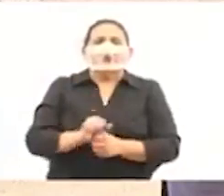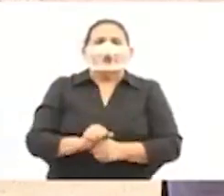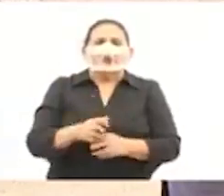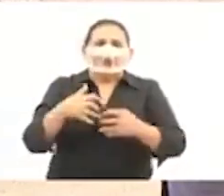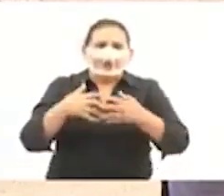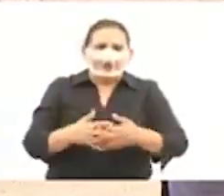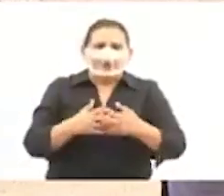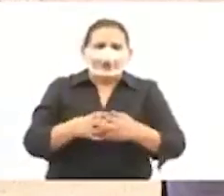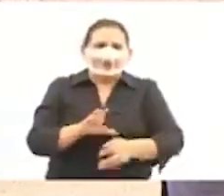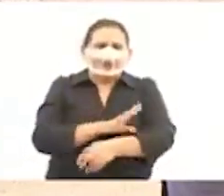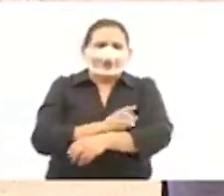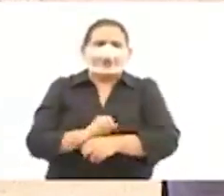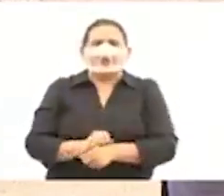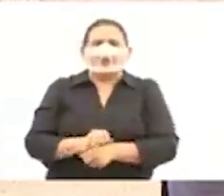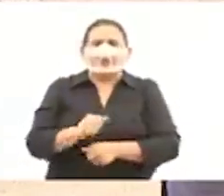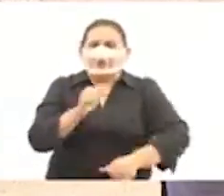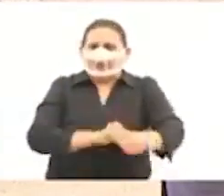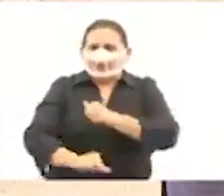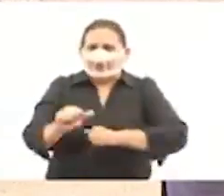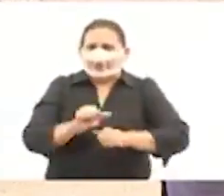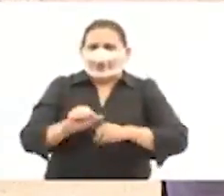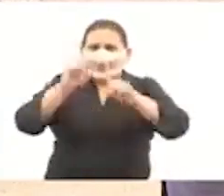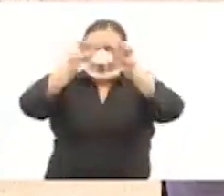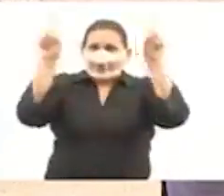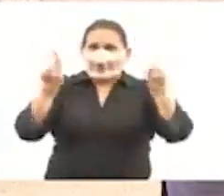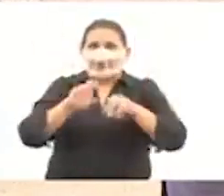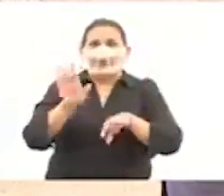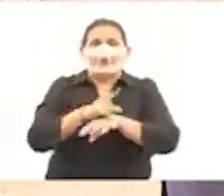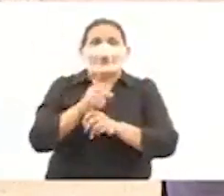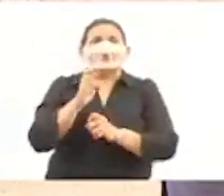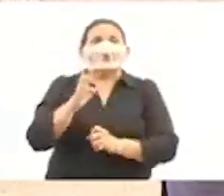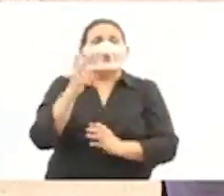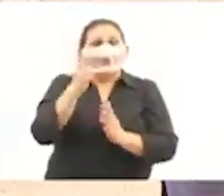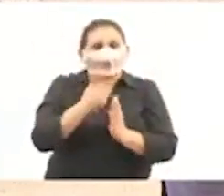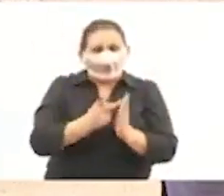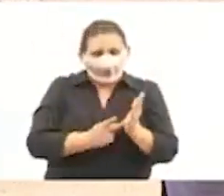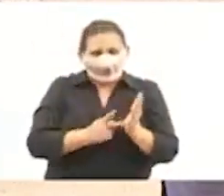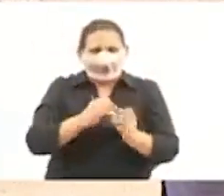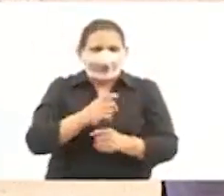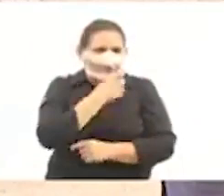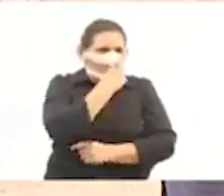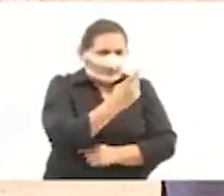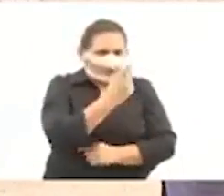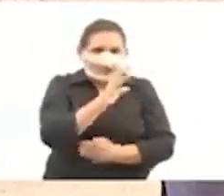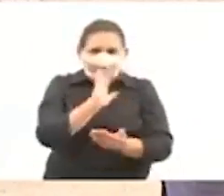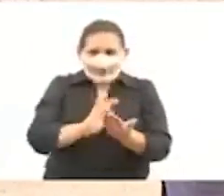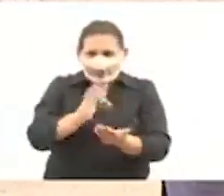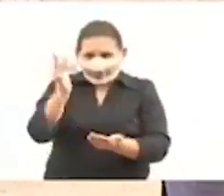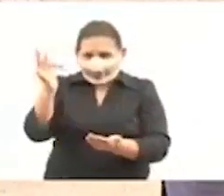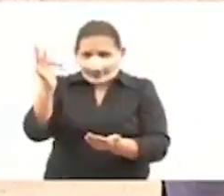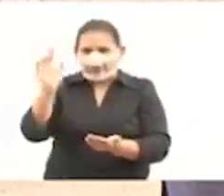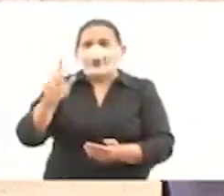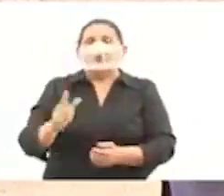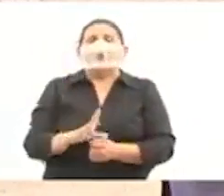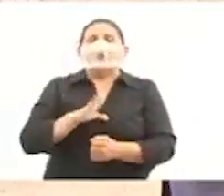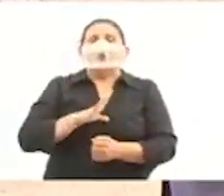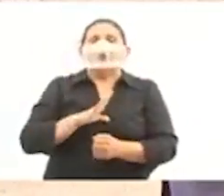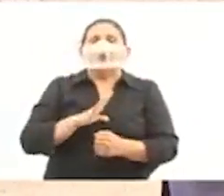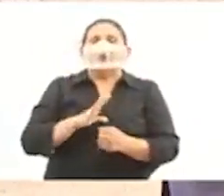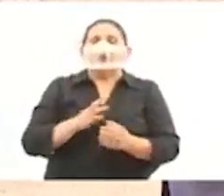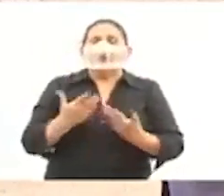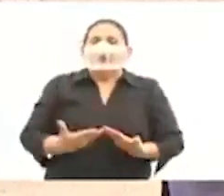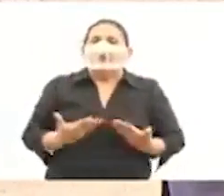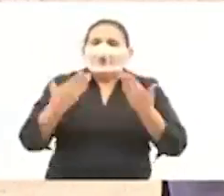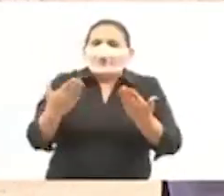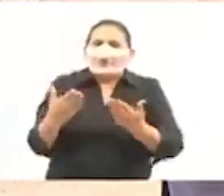energía renovable de la península por la puesta en marcha en este proyecto y decirles y agradecerles que hayan creído en yucatán